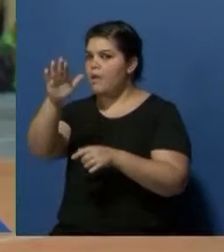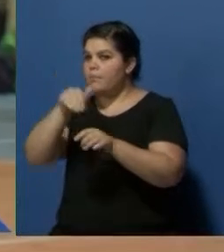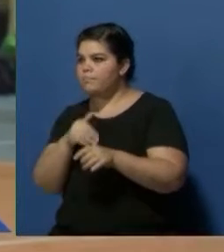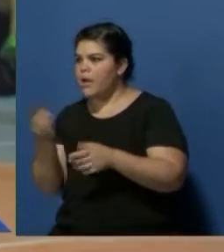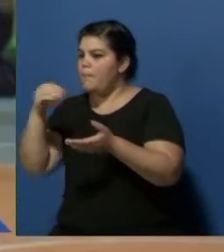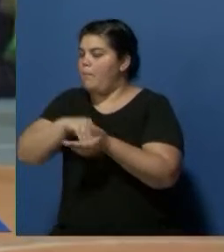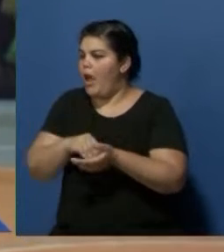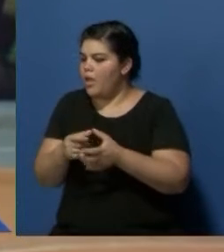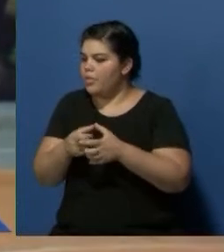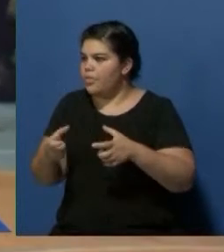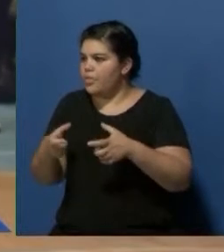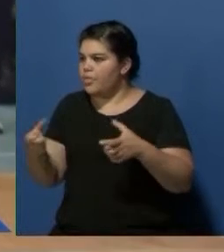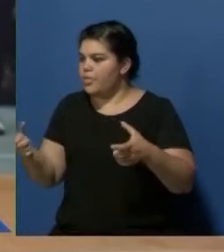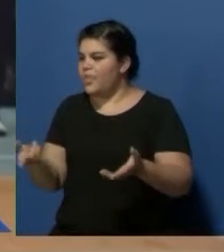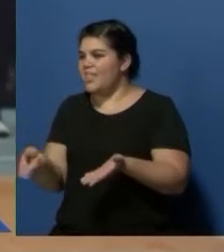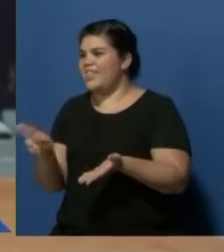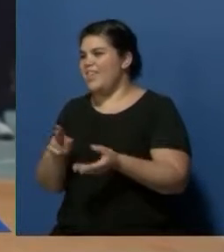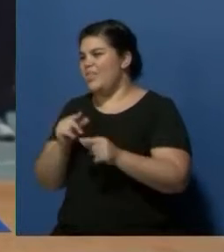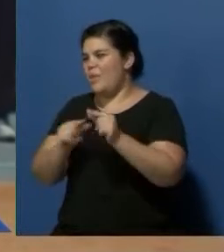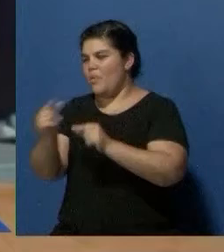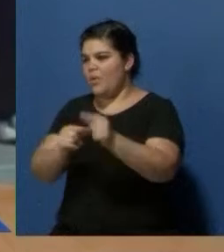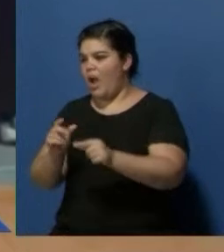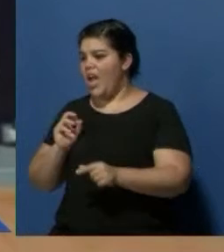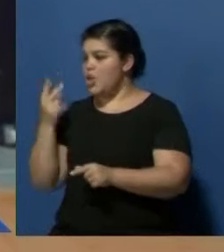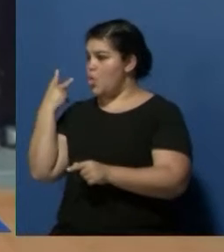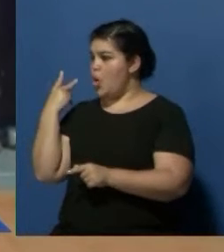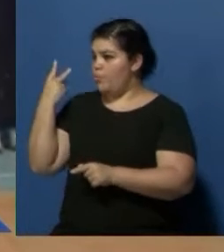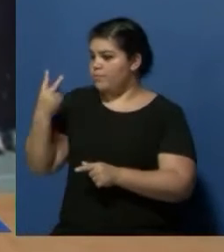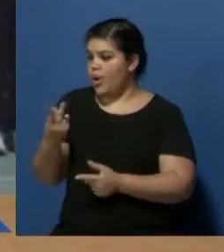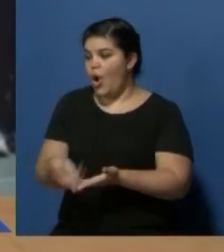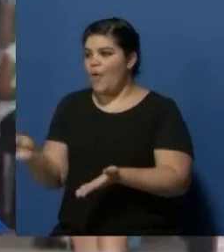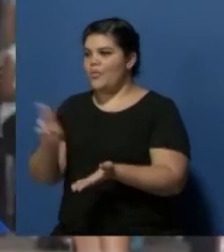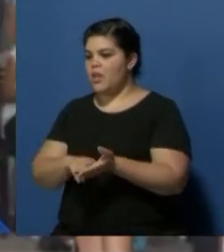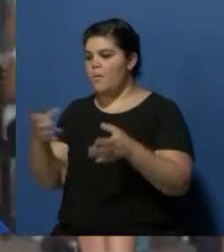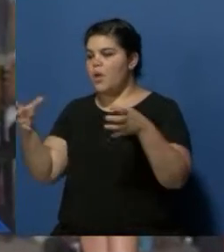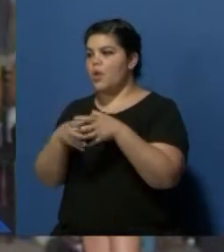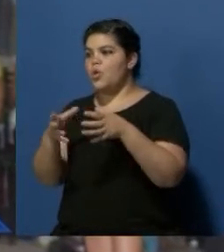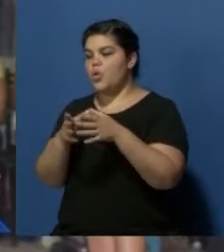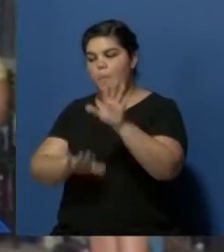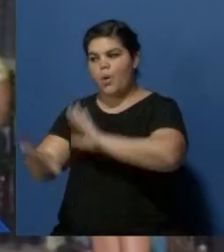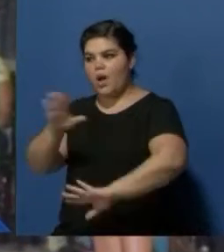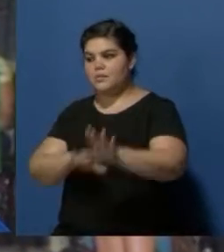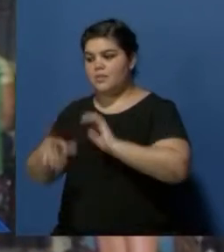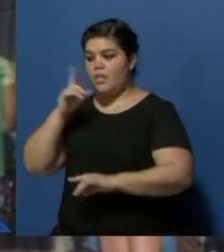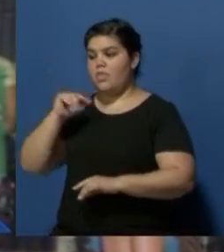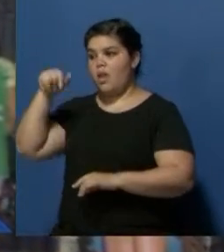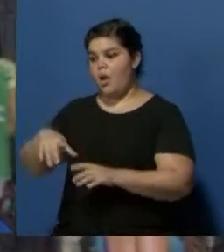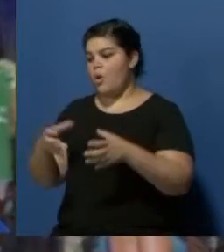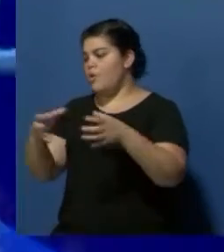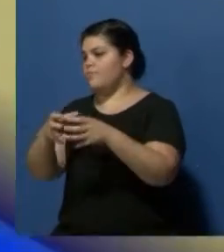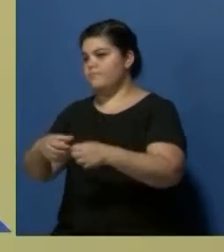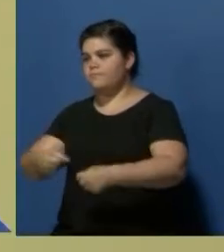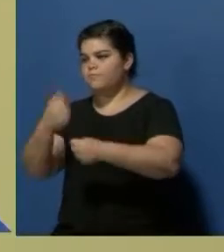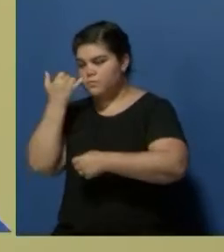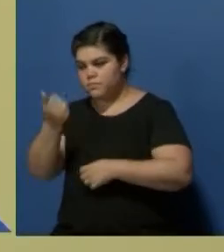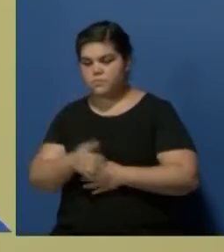equipo. Y bueno, desde ese momento, hace 2 años, empezar a formar nuevamente el equipo al que tenemos hoy en día. Ahora, ya sé que es fácil